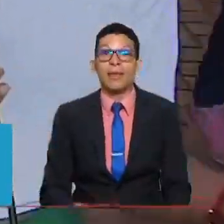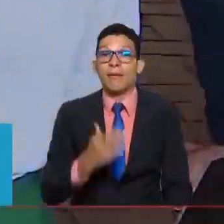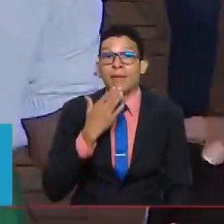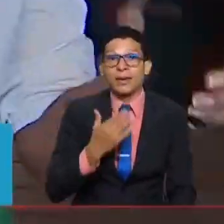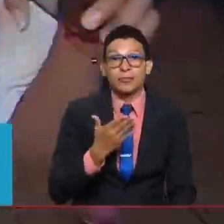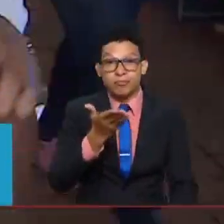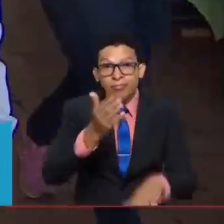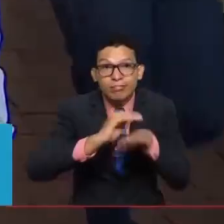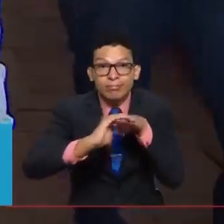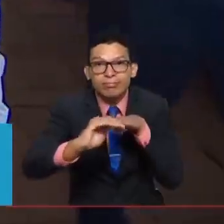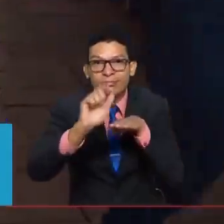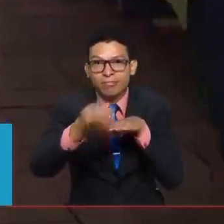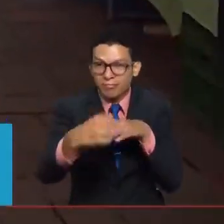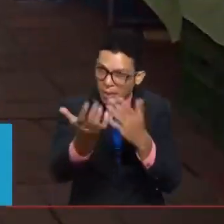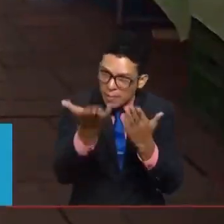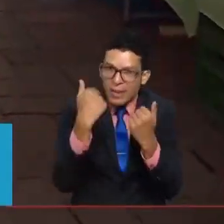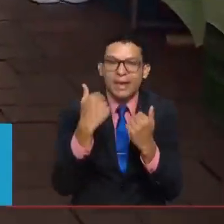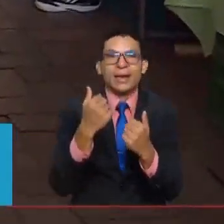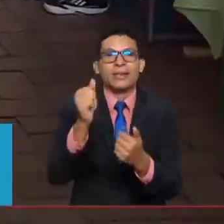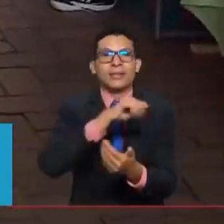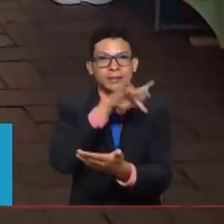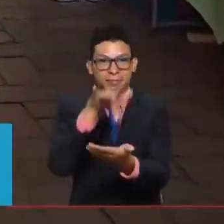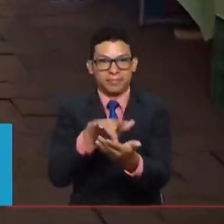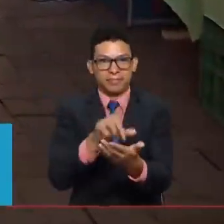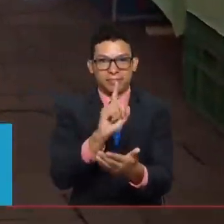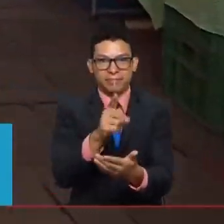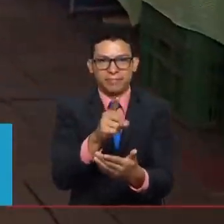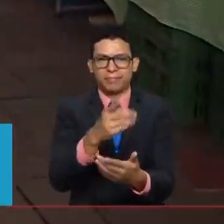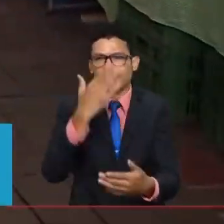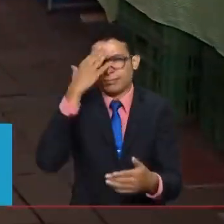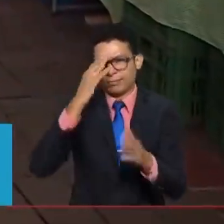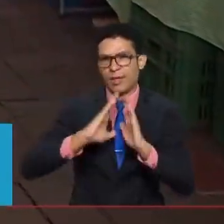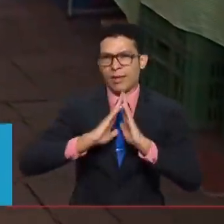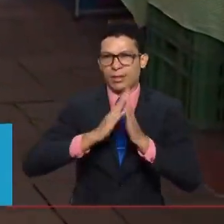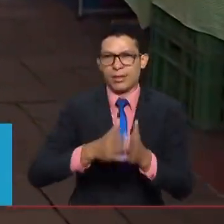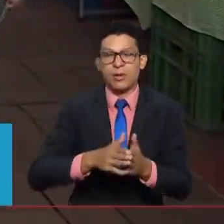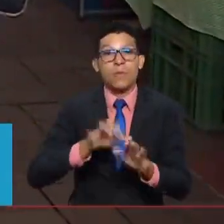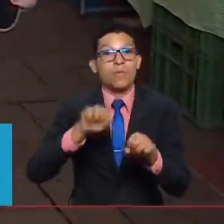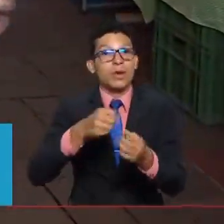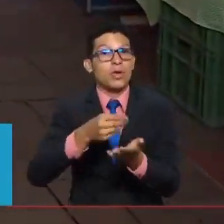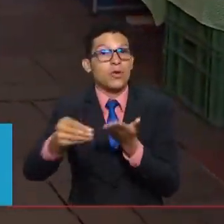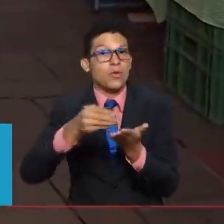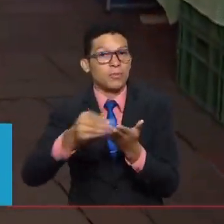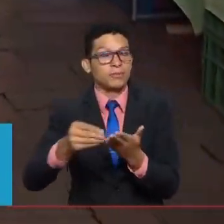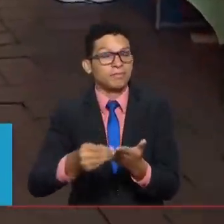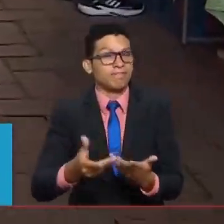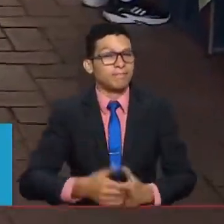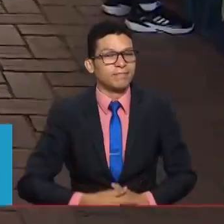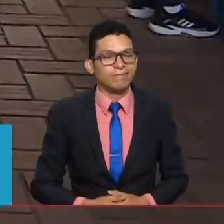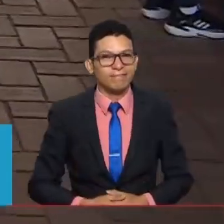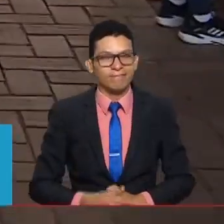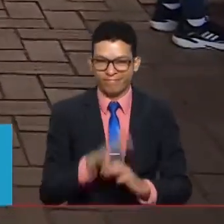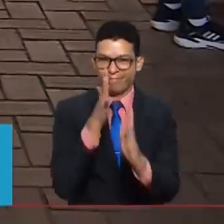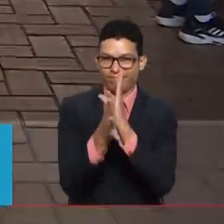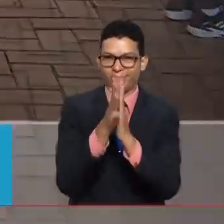los televidentes para que vengan y se acerquen. Y a propósito de diciembre, realicen sus compras para esas recetas. Es la